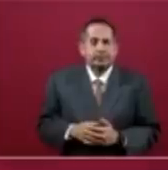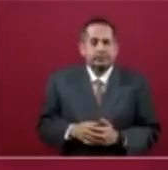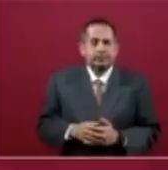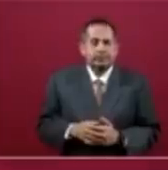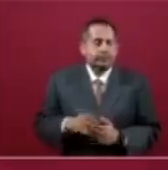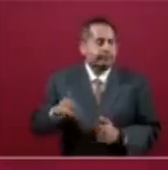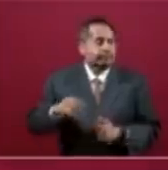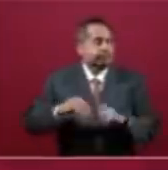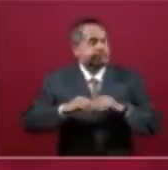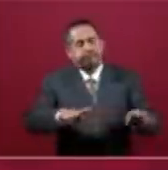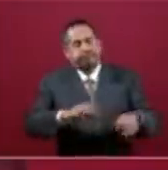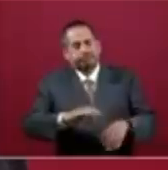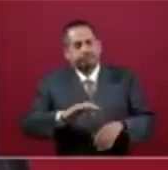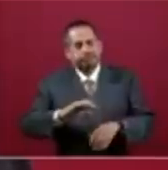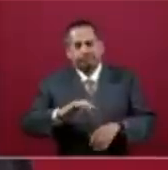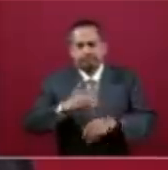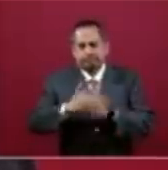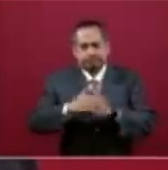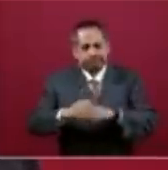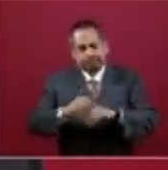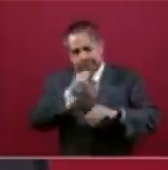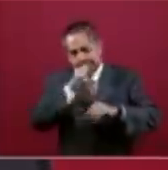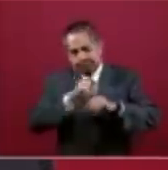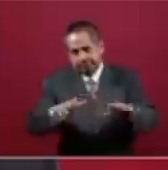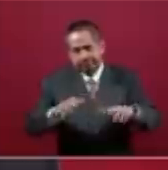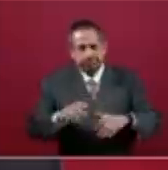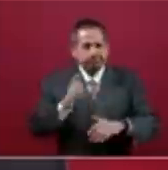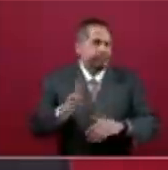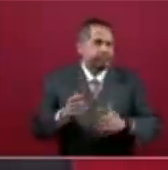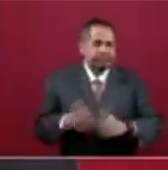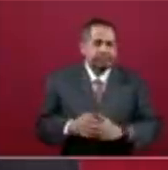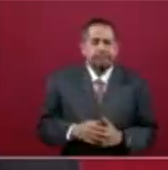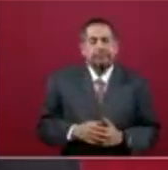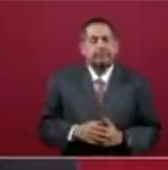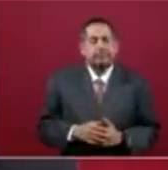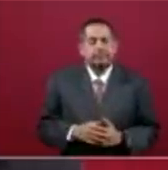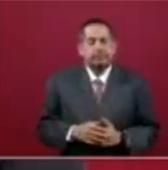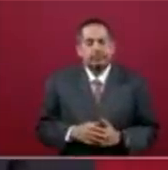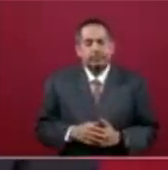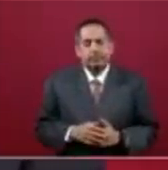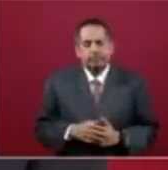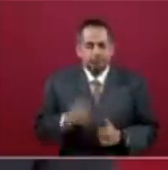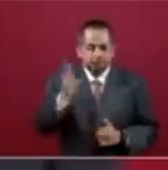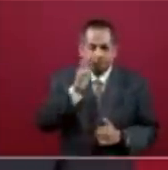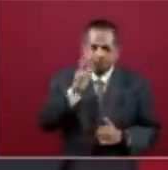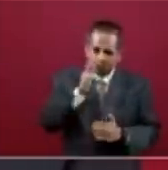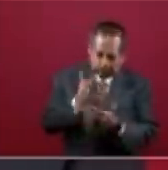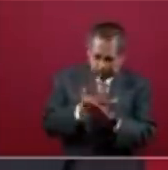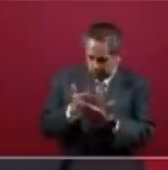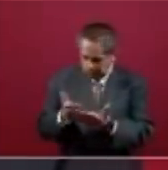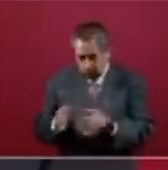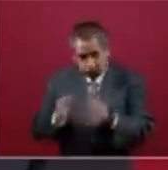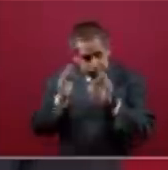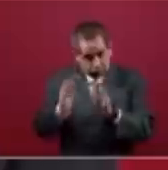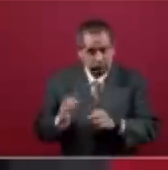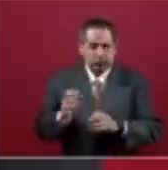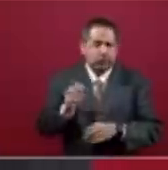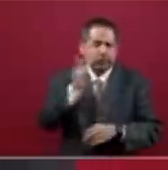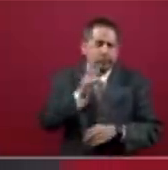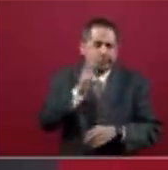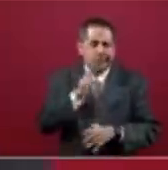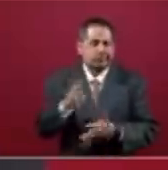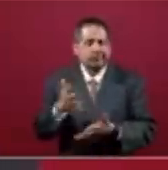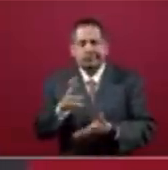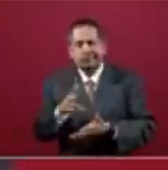dar a conocer si son buenas las pruebas o no lo son, si